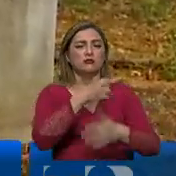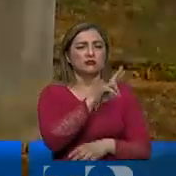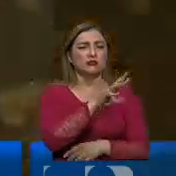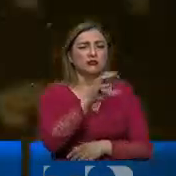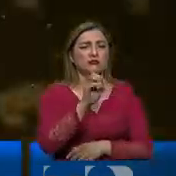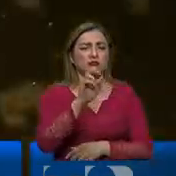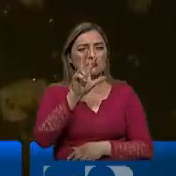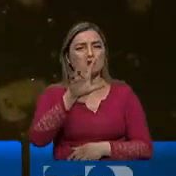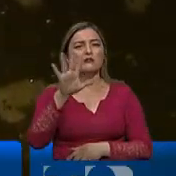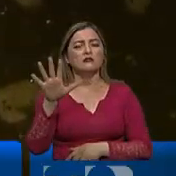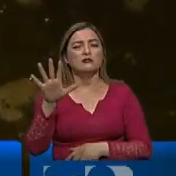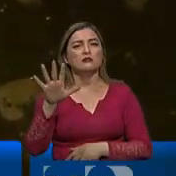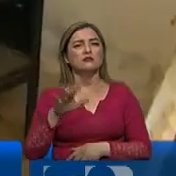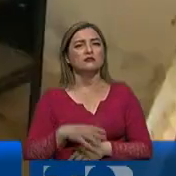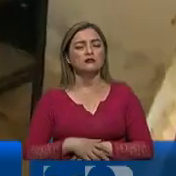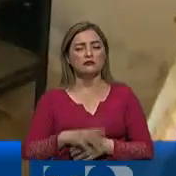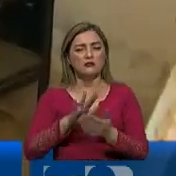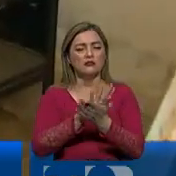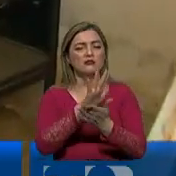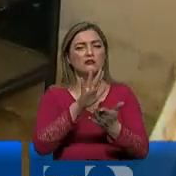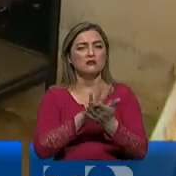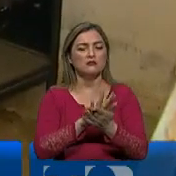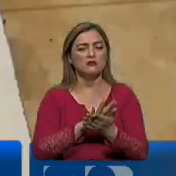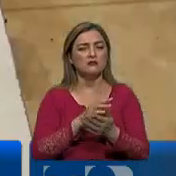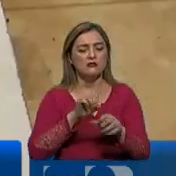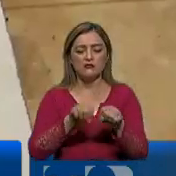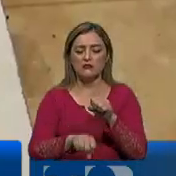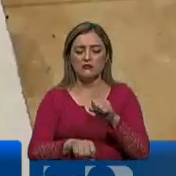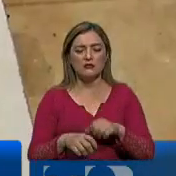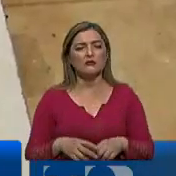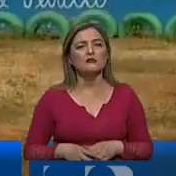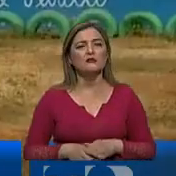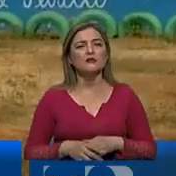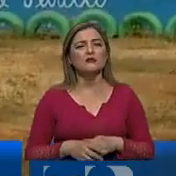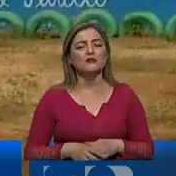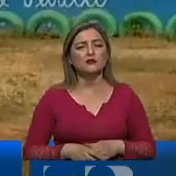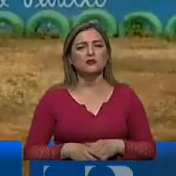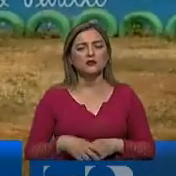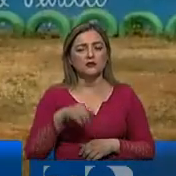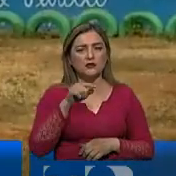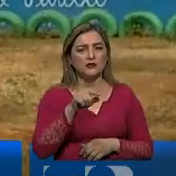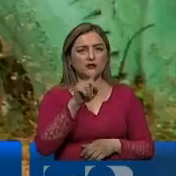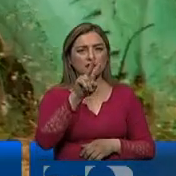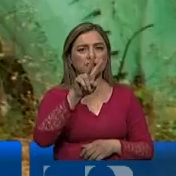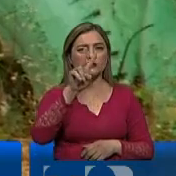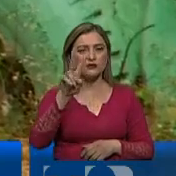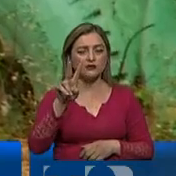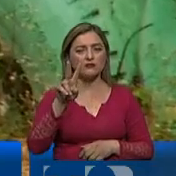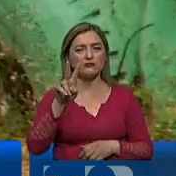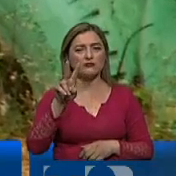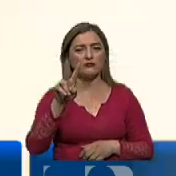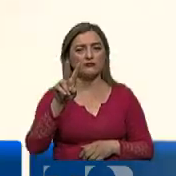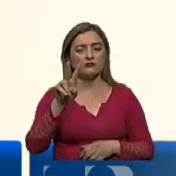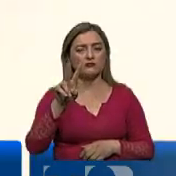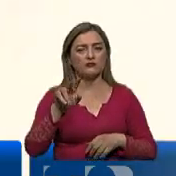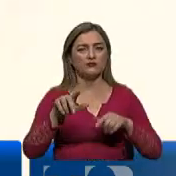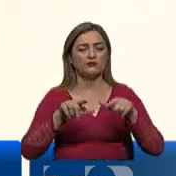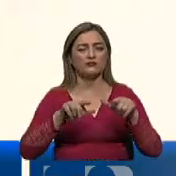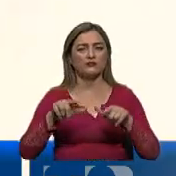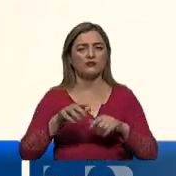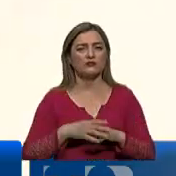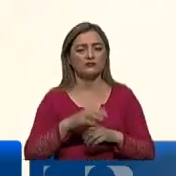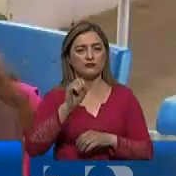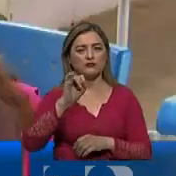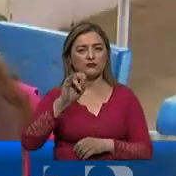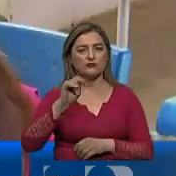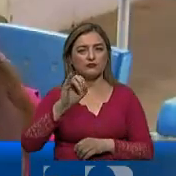30 a 35 establecimientos educativos en mal estado y que de ese número serían 22 los que están ubicados en